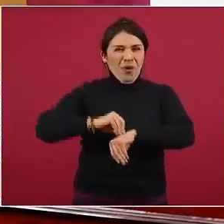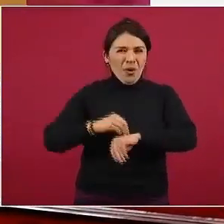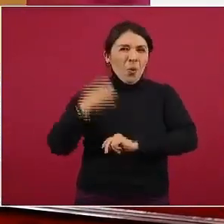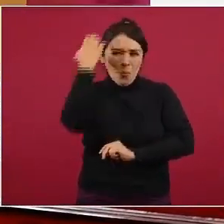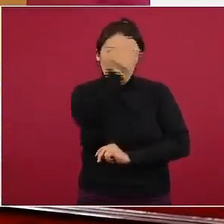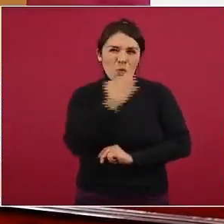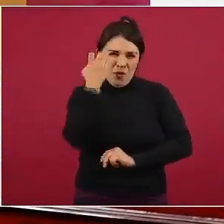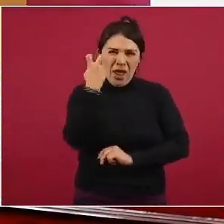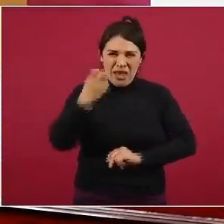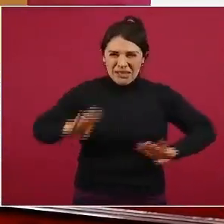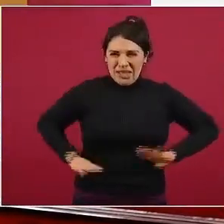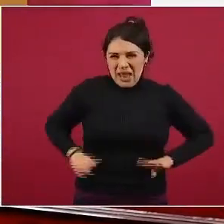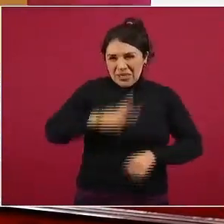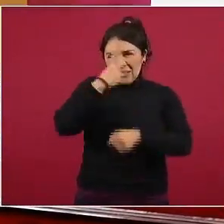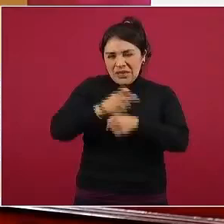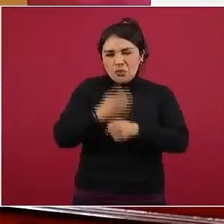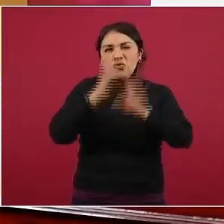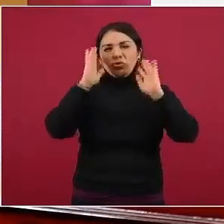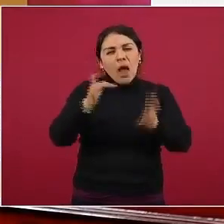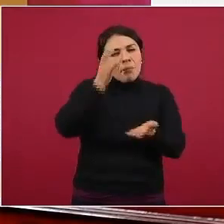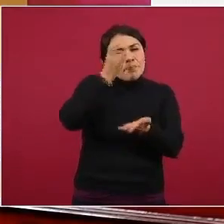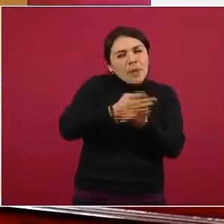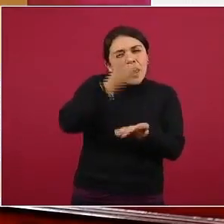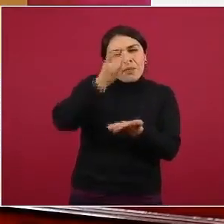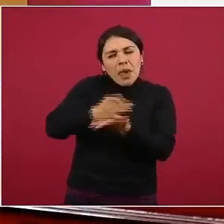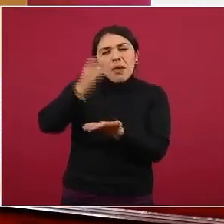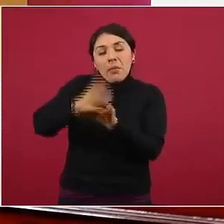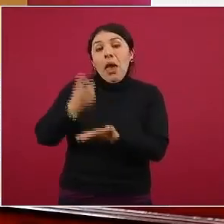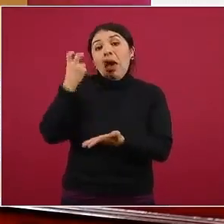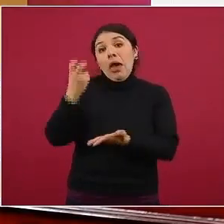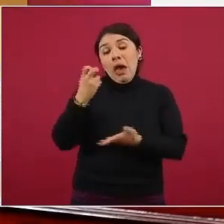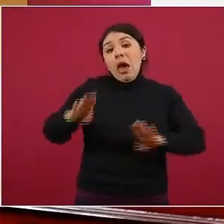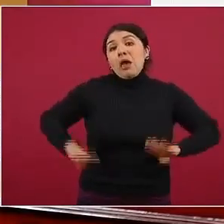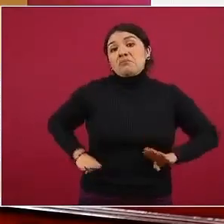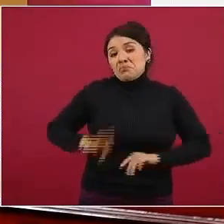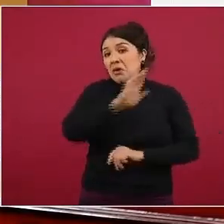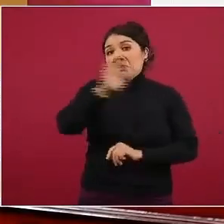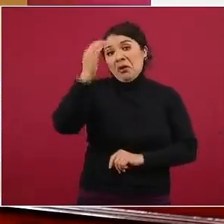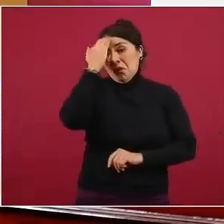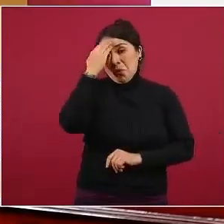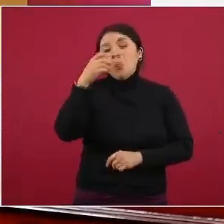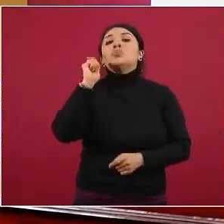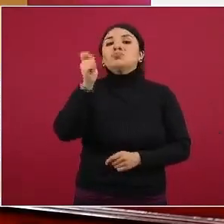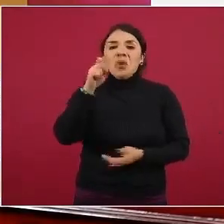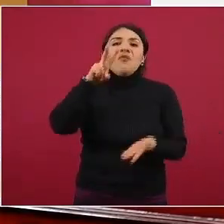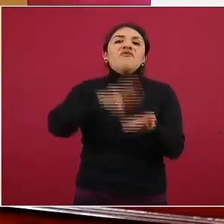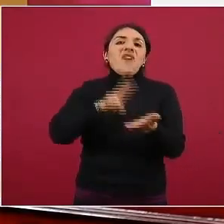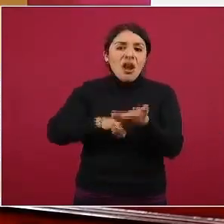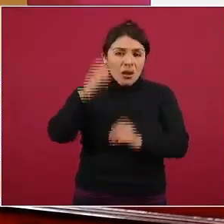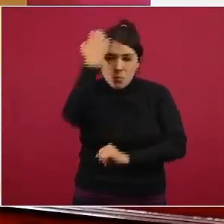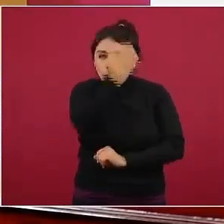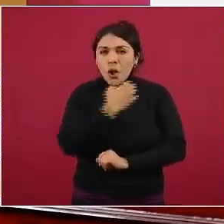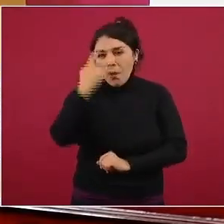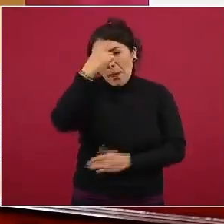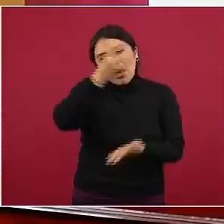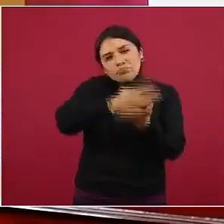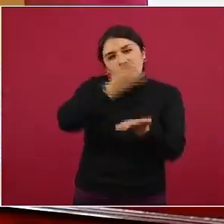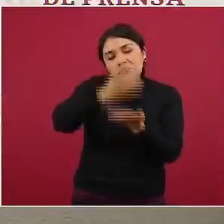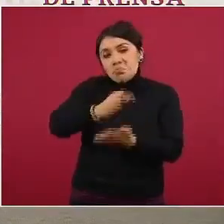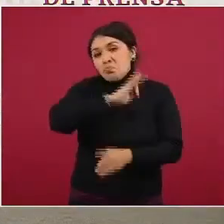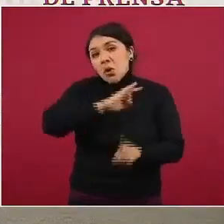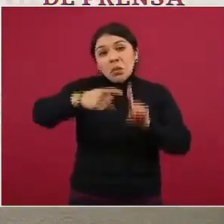antigénicas se han identificado y se han contemplado y reconocido como pruebas válidas para la identificación